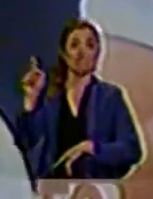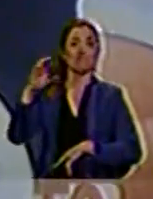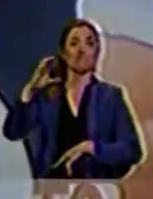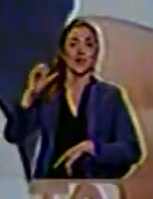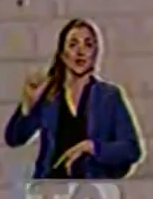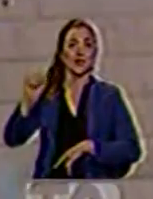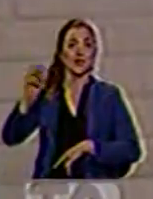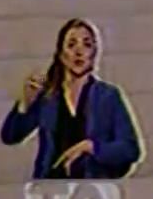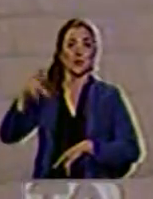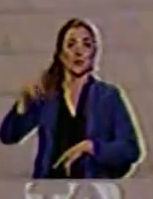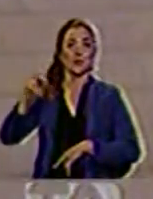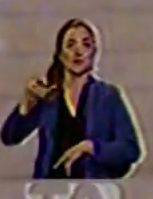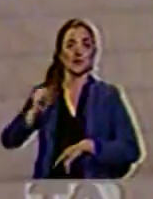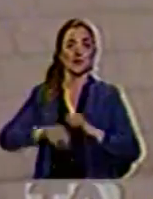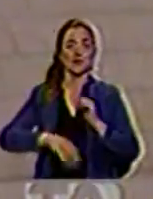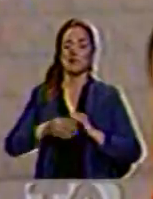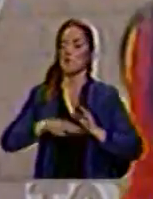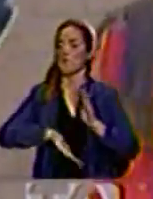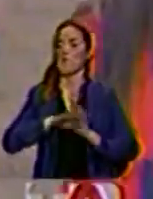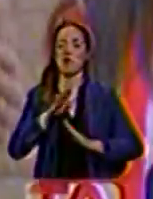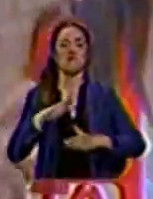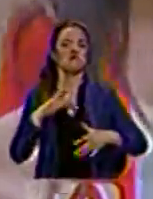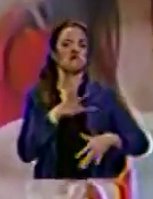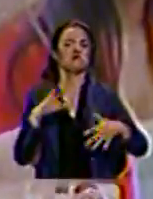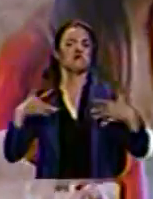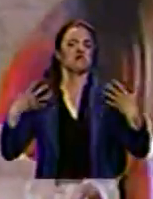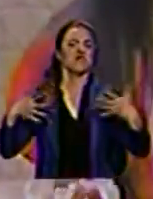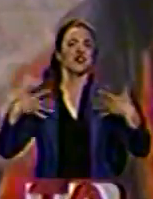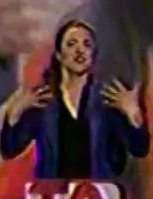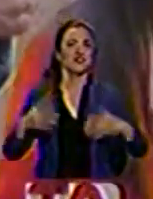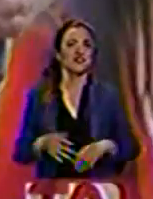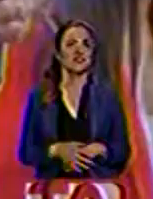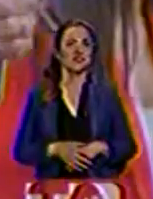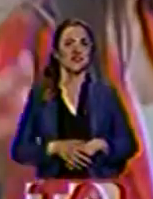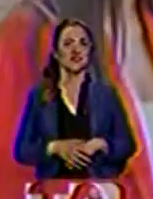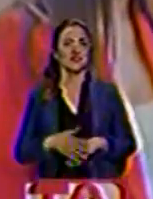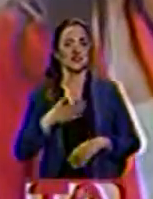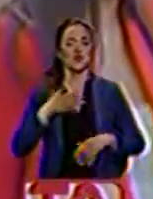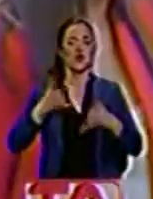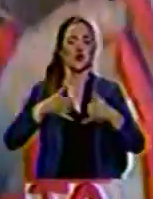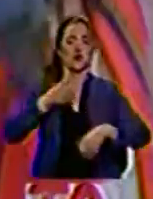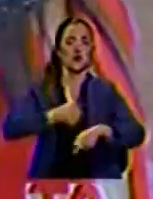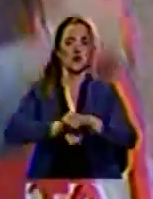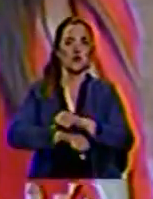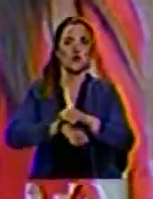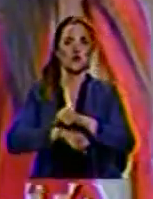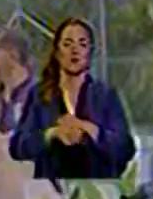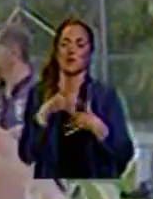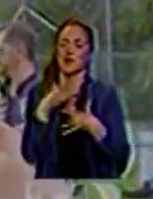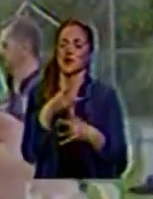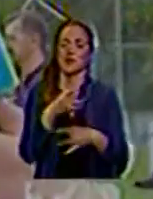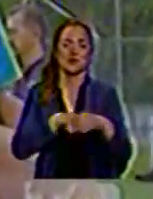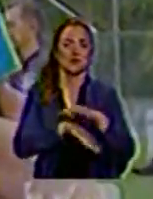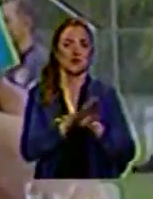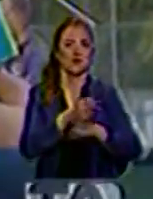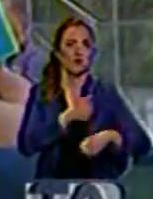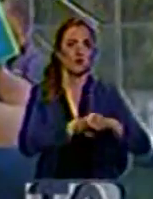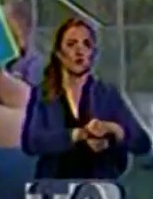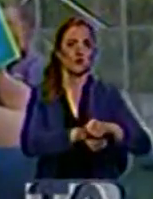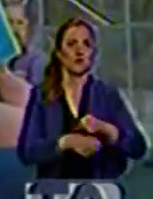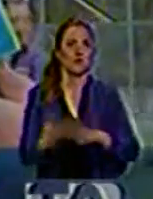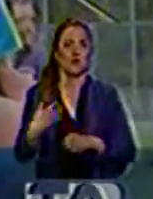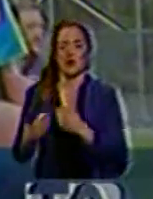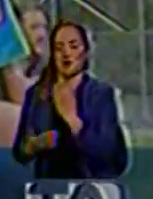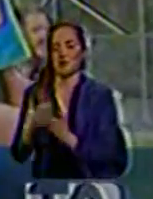torneo, era el más contento de la comitiva oficial. Yo jugué fútbol y de hecho hasta ahora siempre me gustó más que el tenis. Lo que pasa es que nací